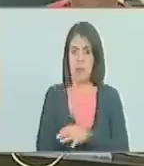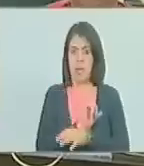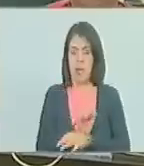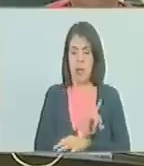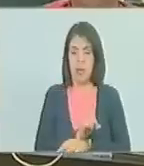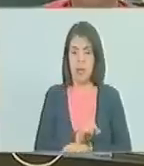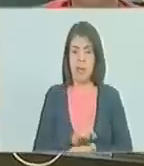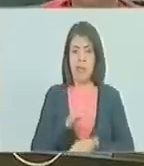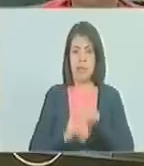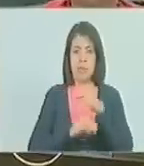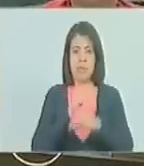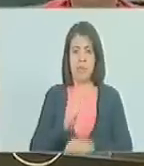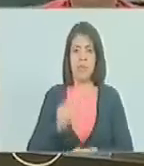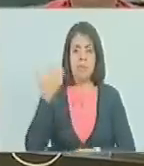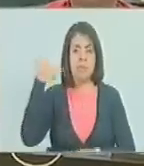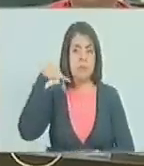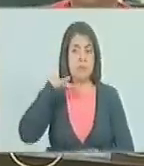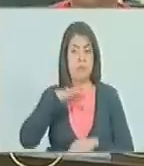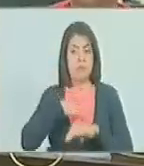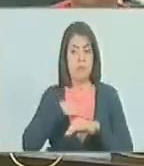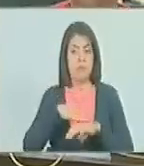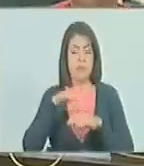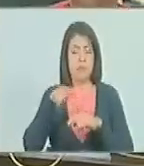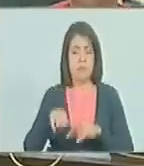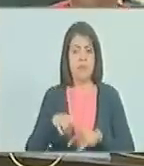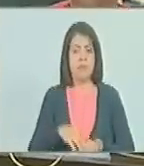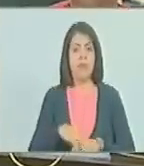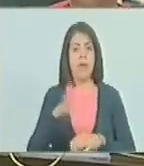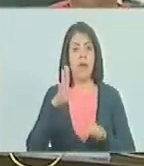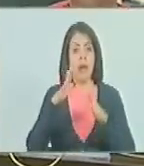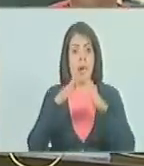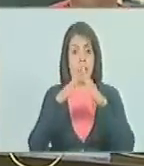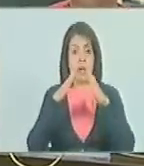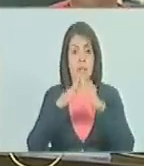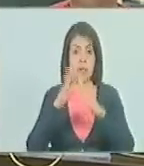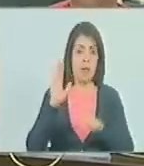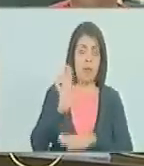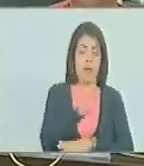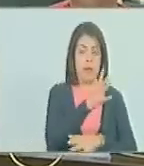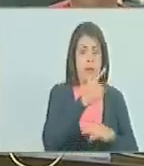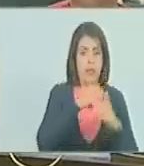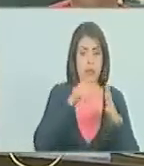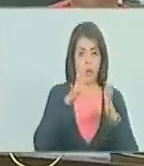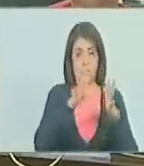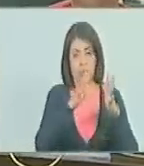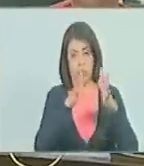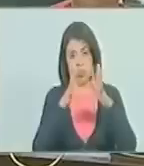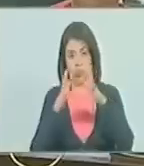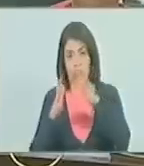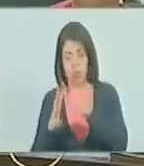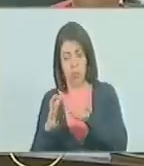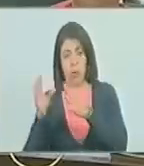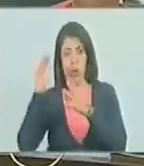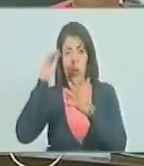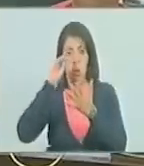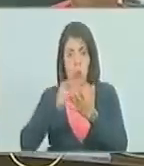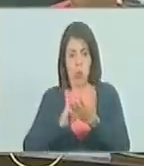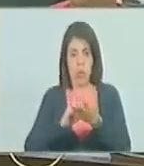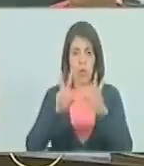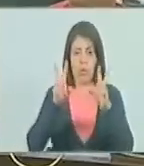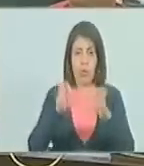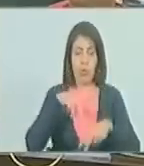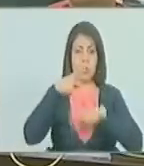rápido, siendo supuestamente la casa que vence las sombras. Ahora comienza una nueva etapa en la